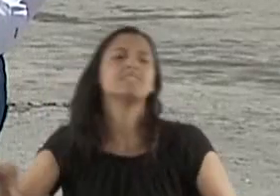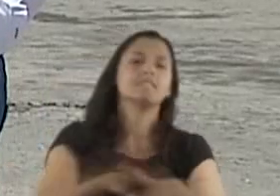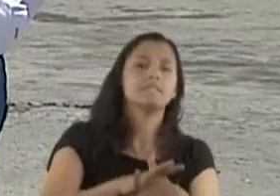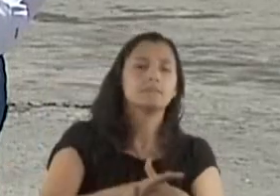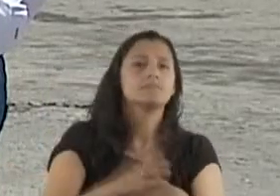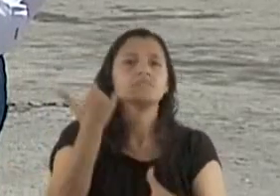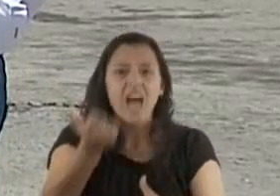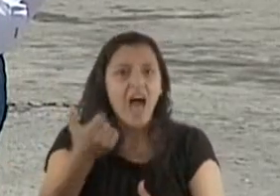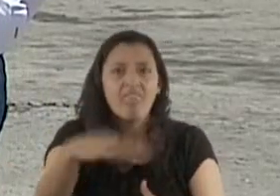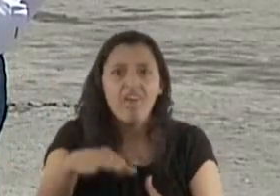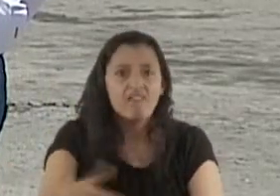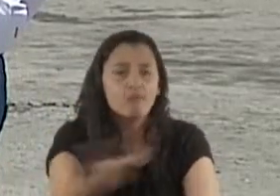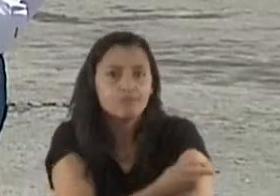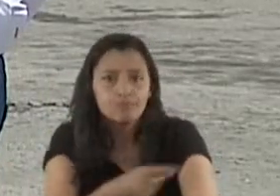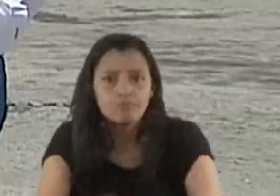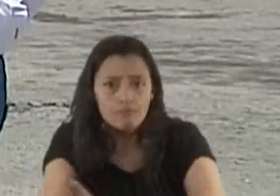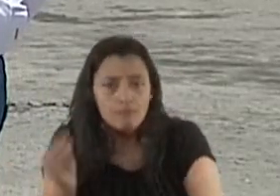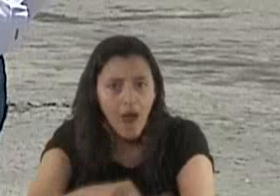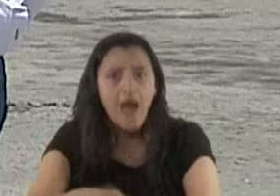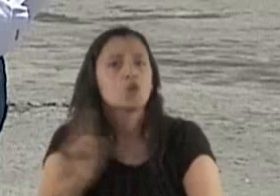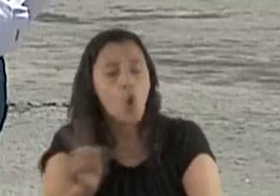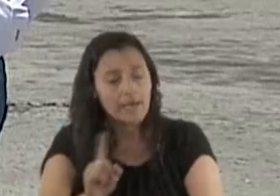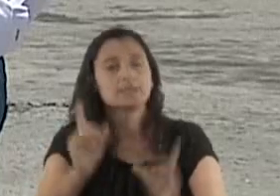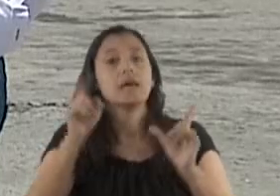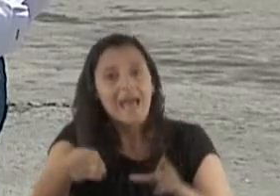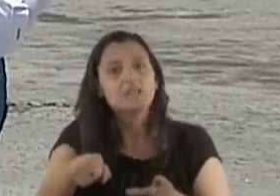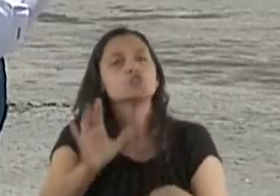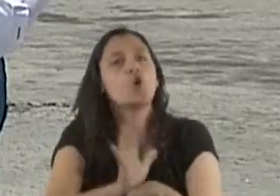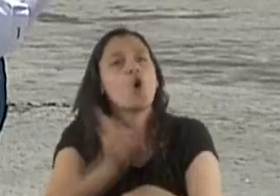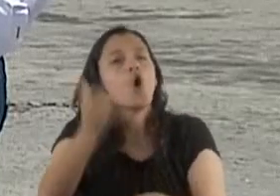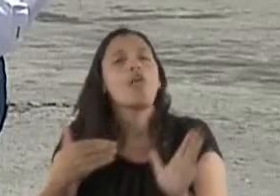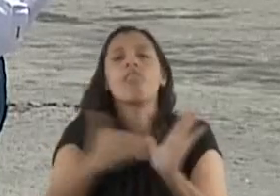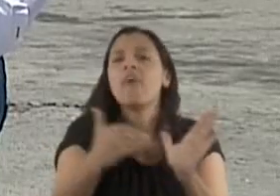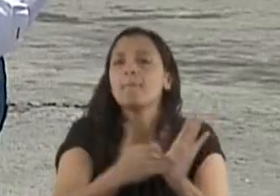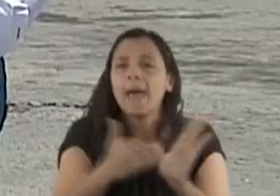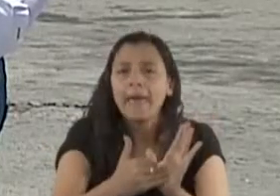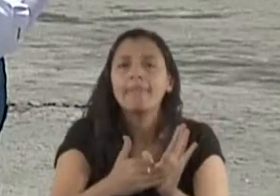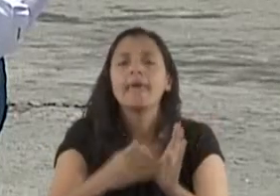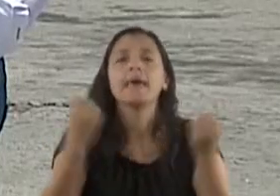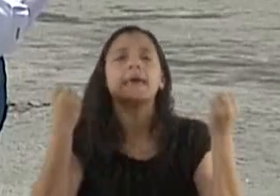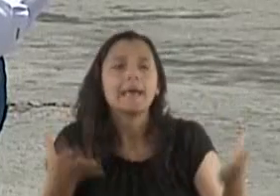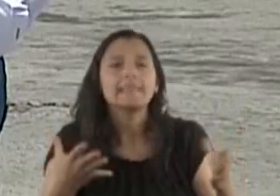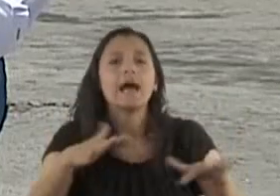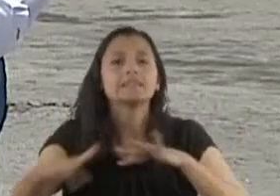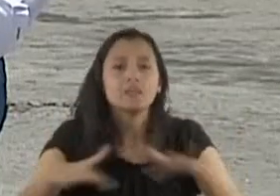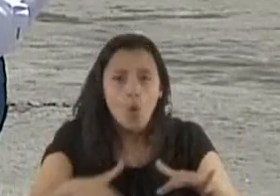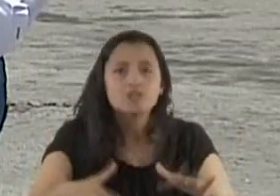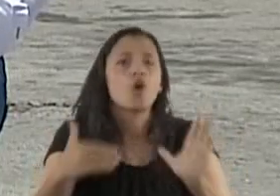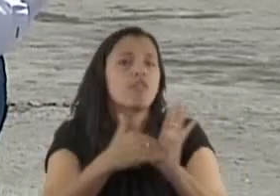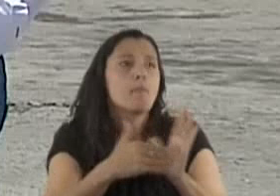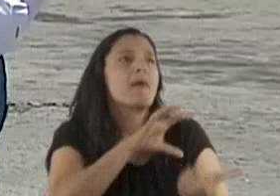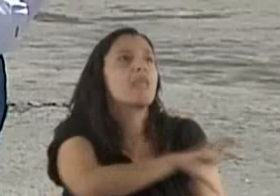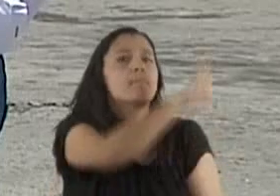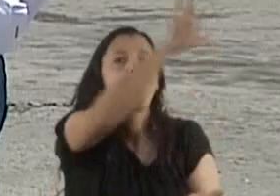se reciba sino que eso también se complementa con el riesgo y el avance en función de los planes provinciales y estamos en